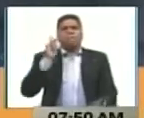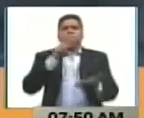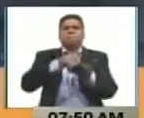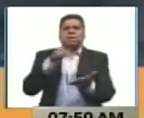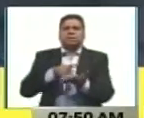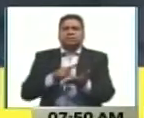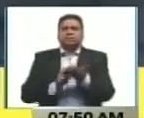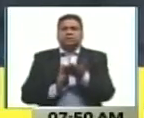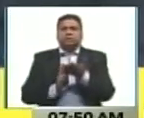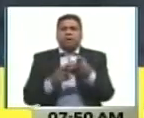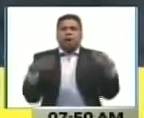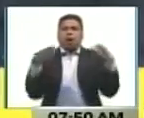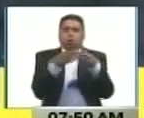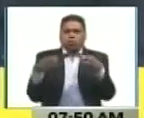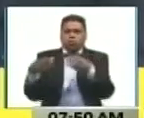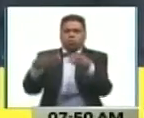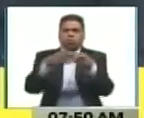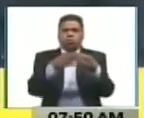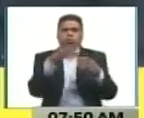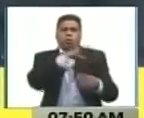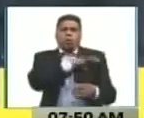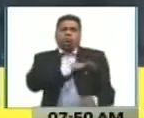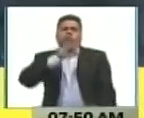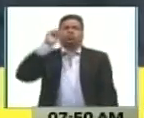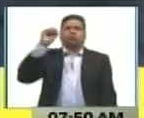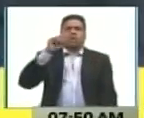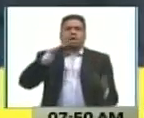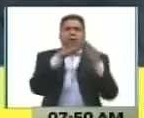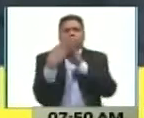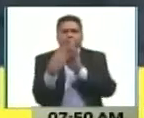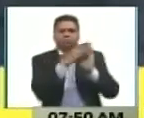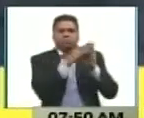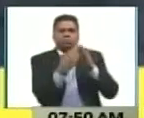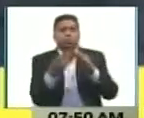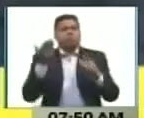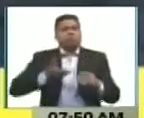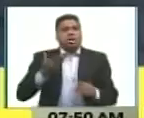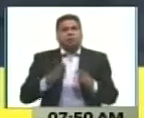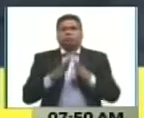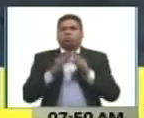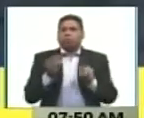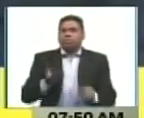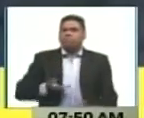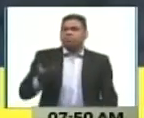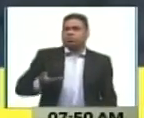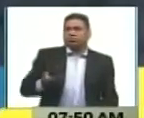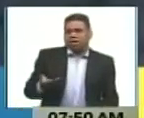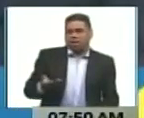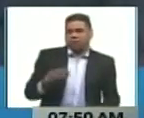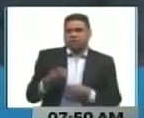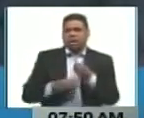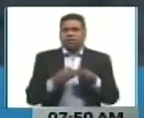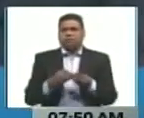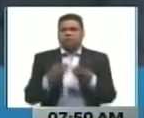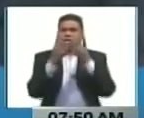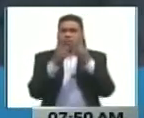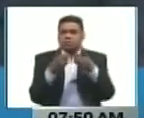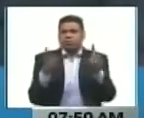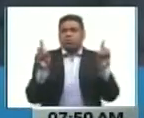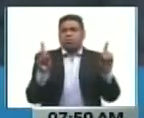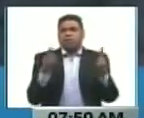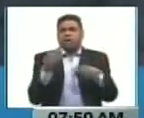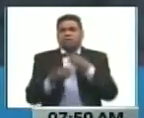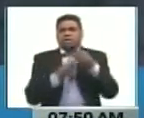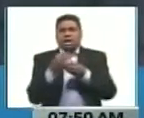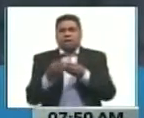movimientos sociales, participa en procesos comunales. Entonces estas son democracias que tienen que ser exterminadas para el